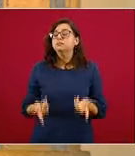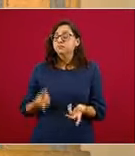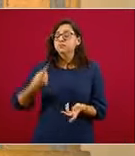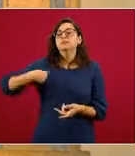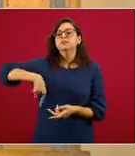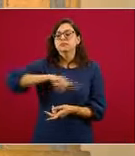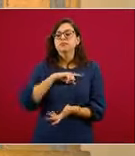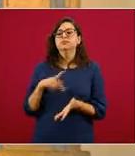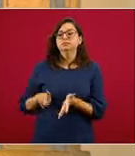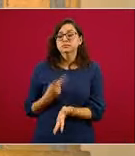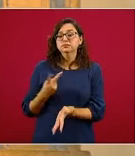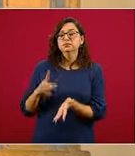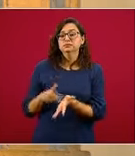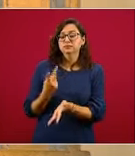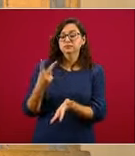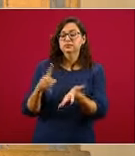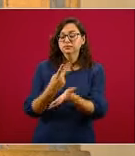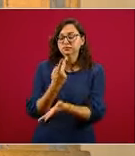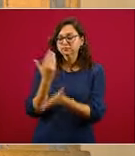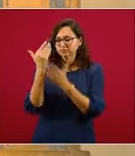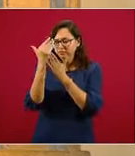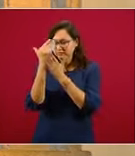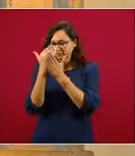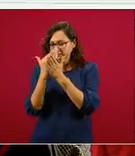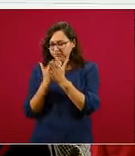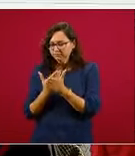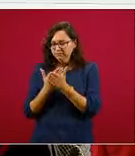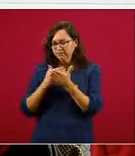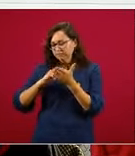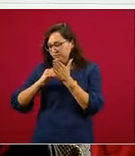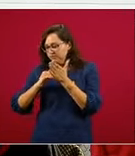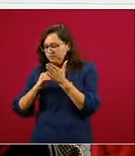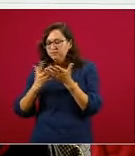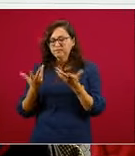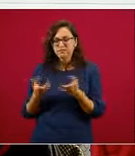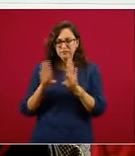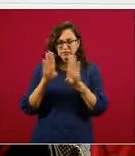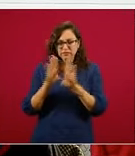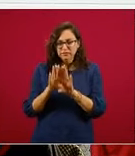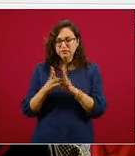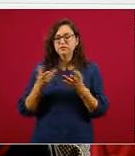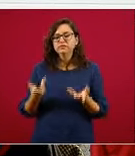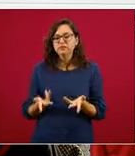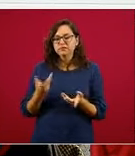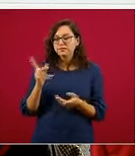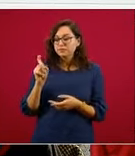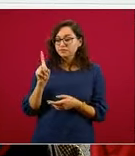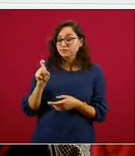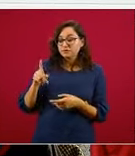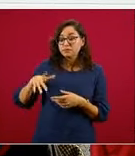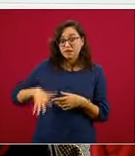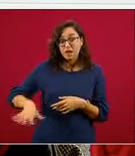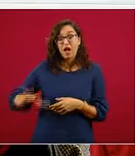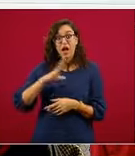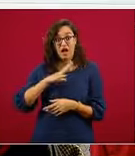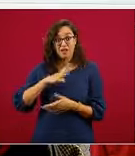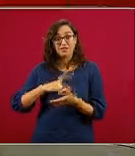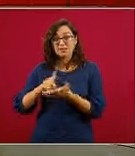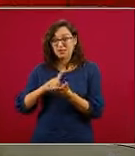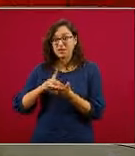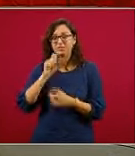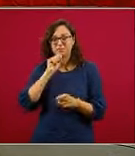sumando algunas otras estrategias de información, como el análisis de metabolitos de drogas en aguas residuales. Todo esto